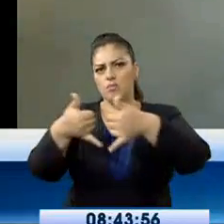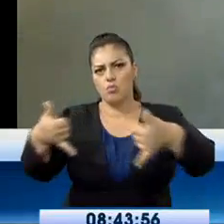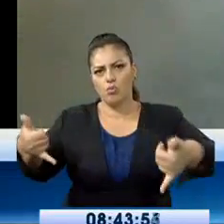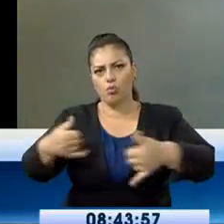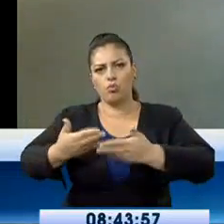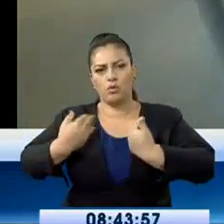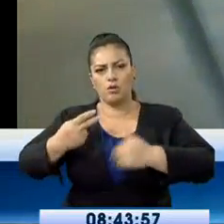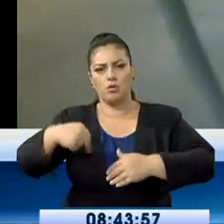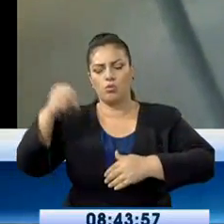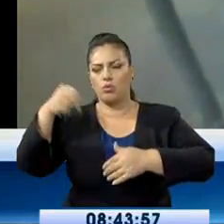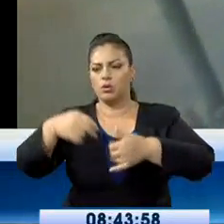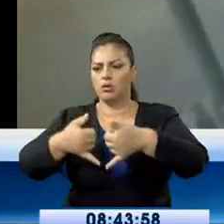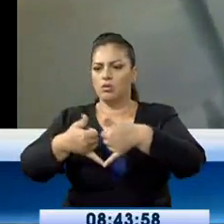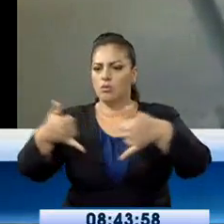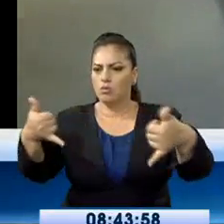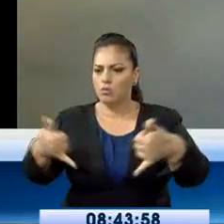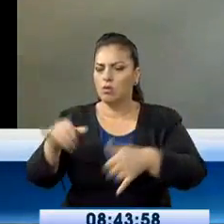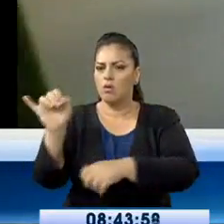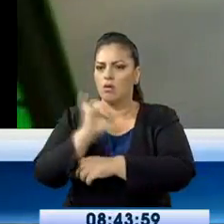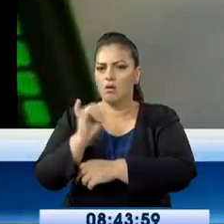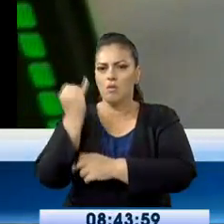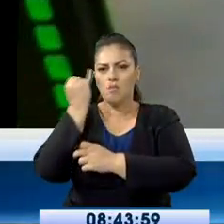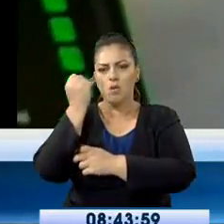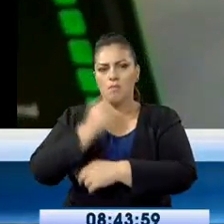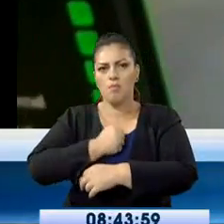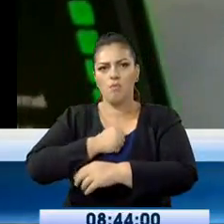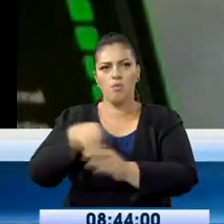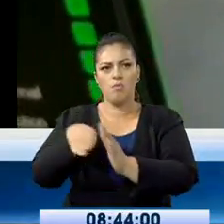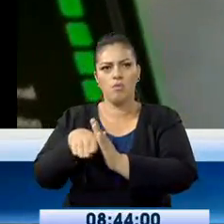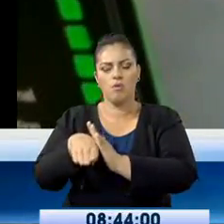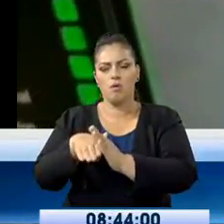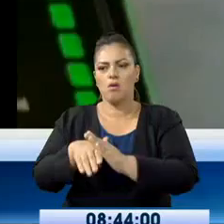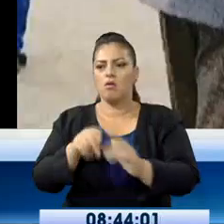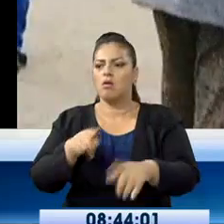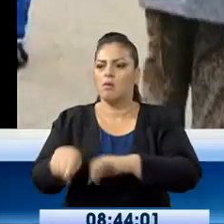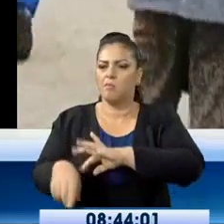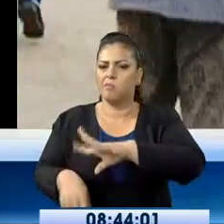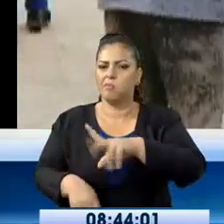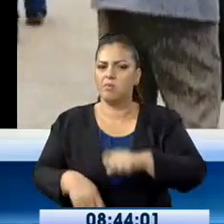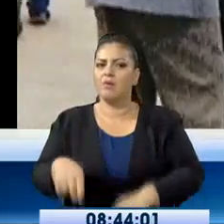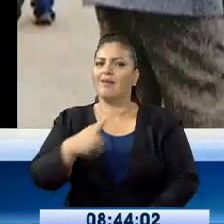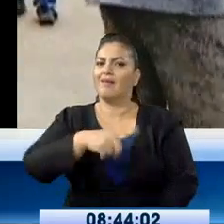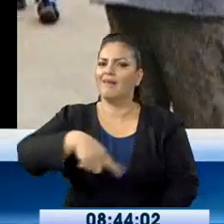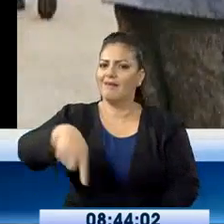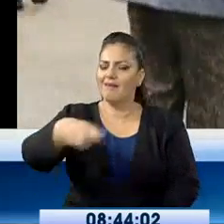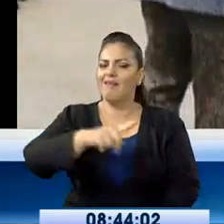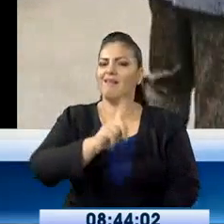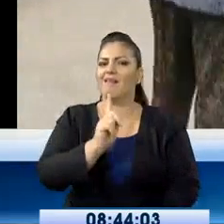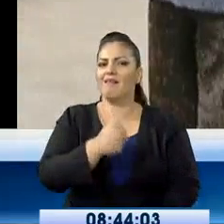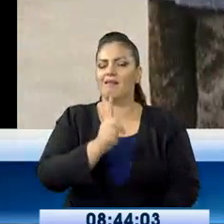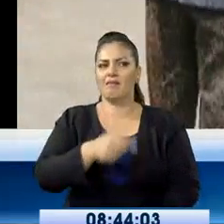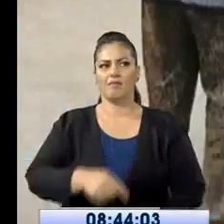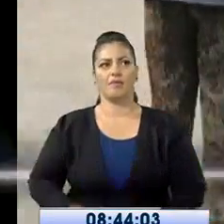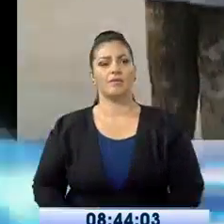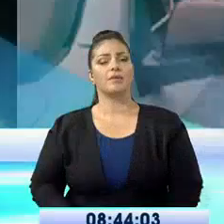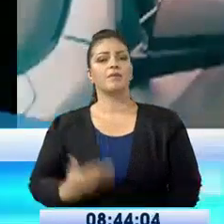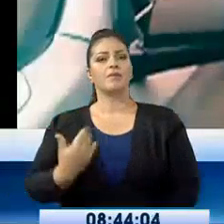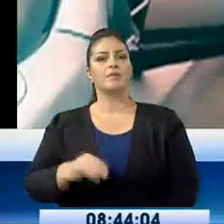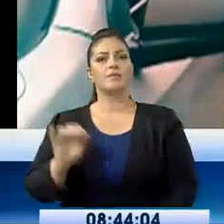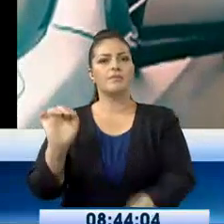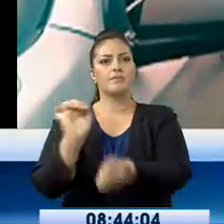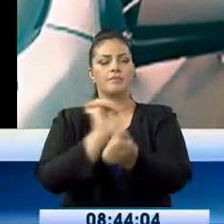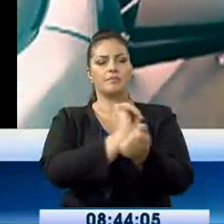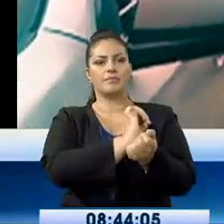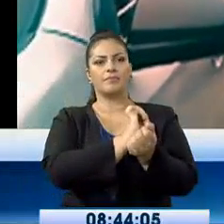ilícito del asalto que se suscitó en el centro comercial. La detención de estos individuos se habría hecho efectiva luego de